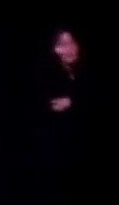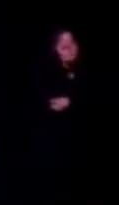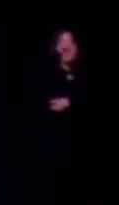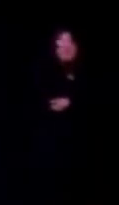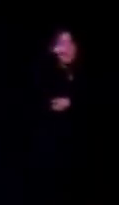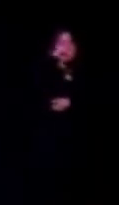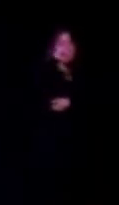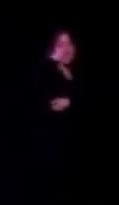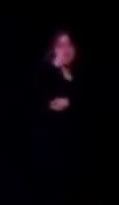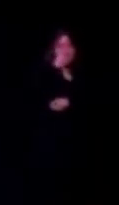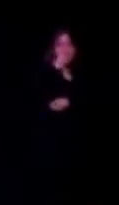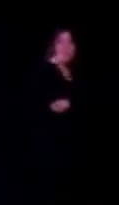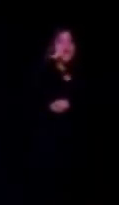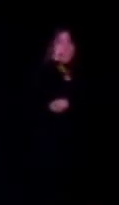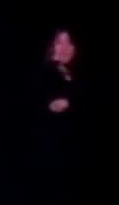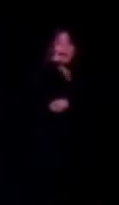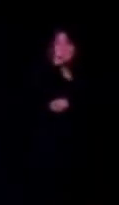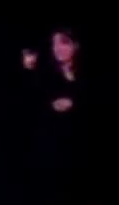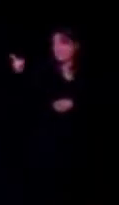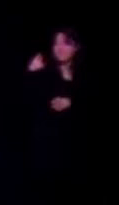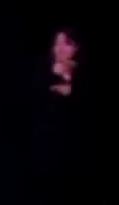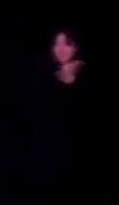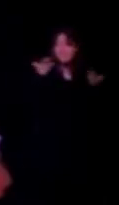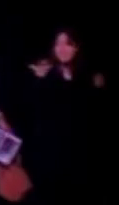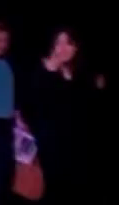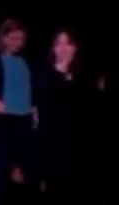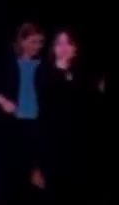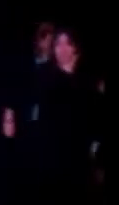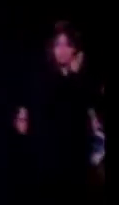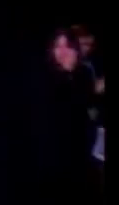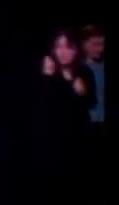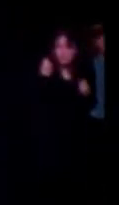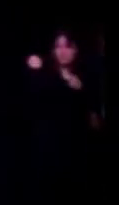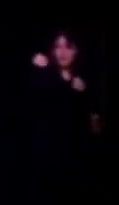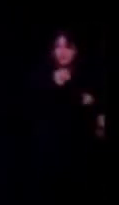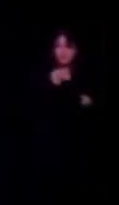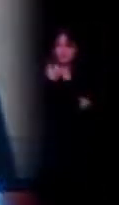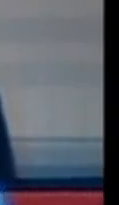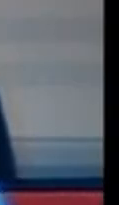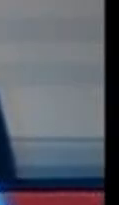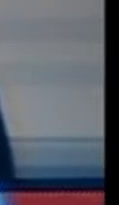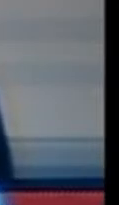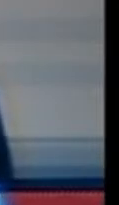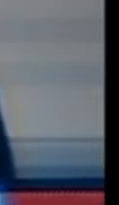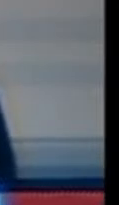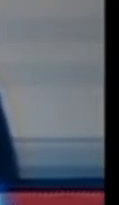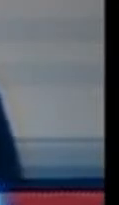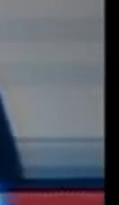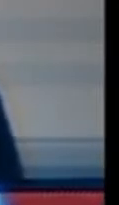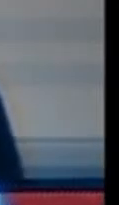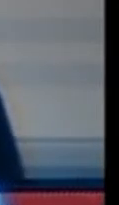rafa mendía asco que es algo todos yendo espalda tic goyo